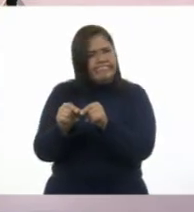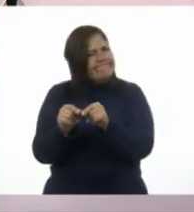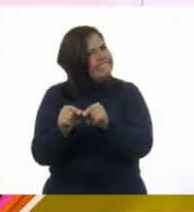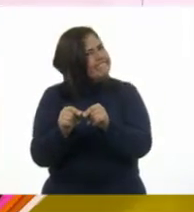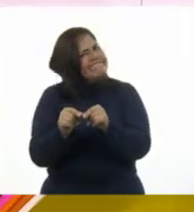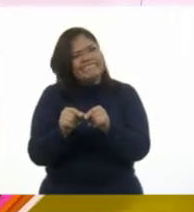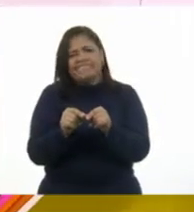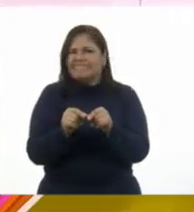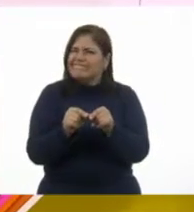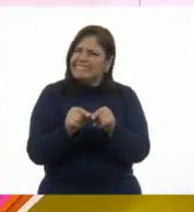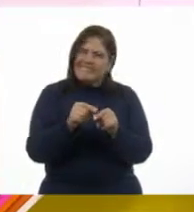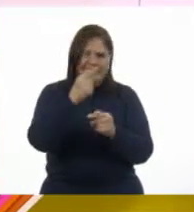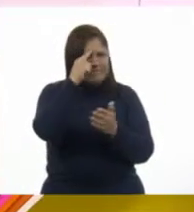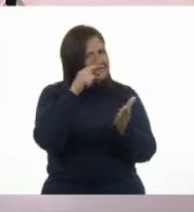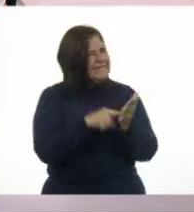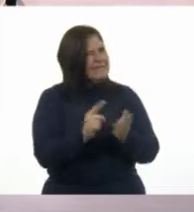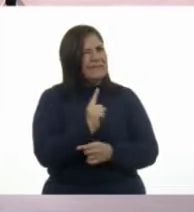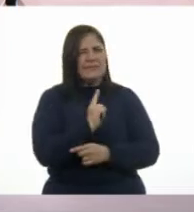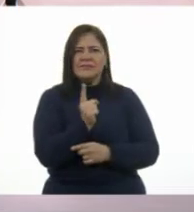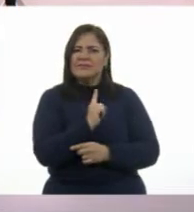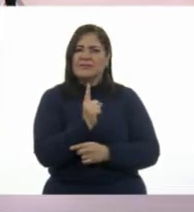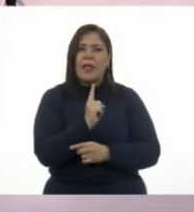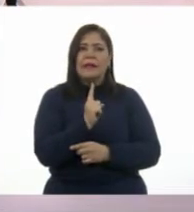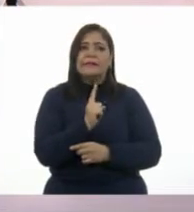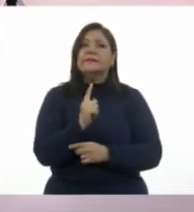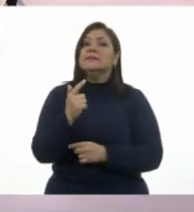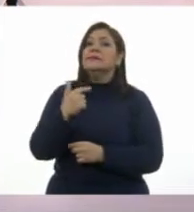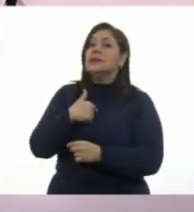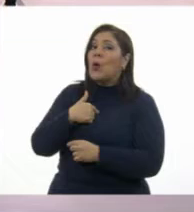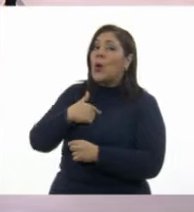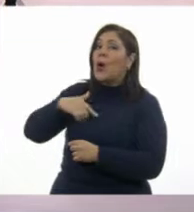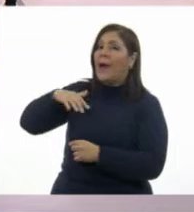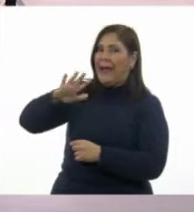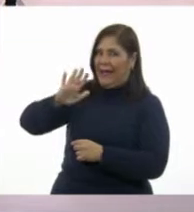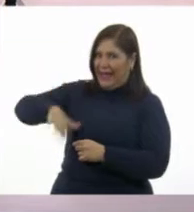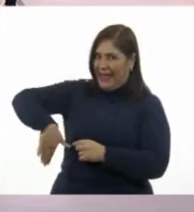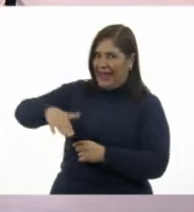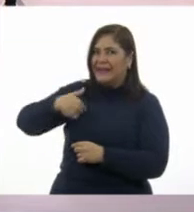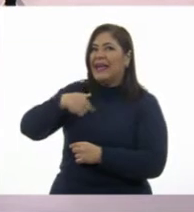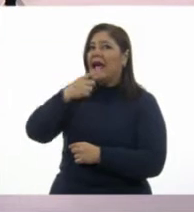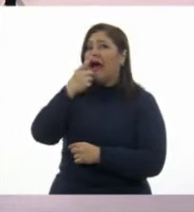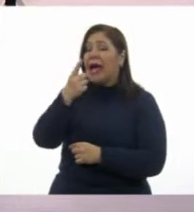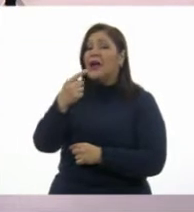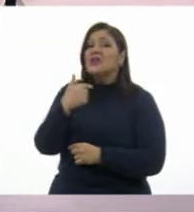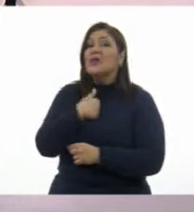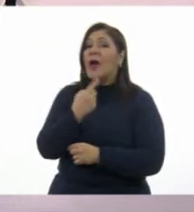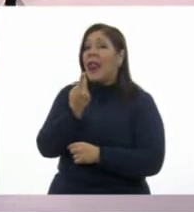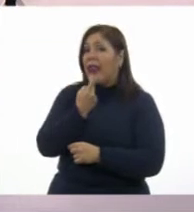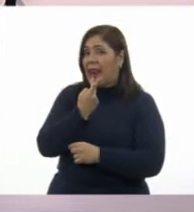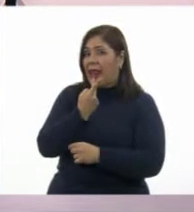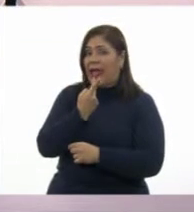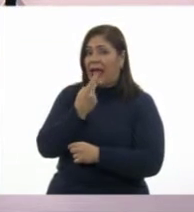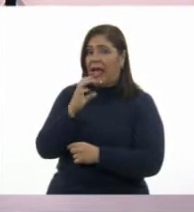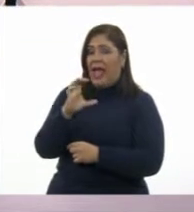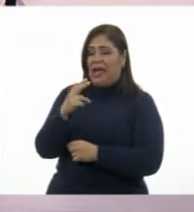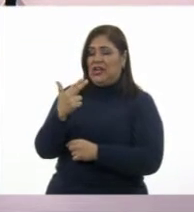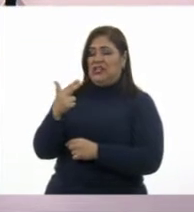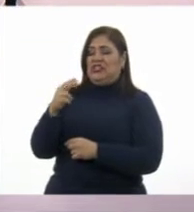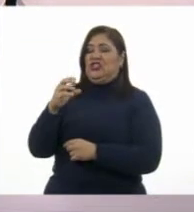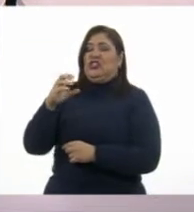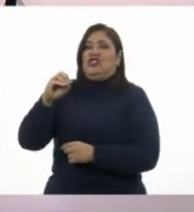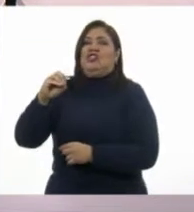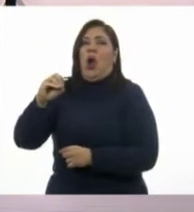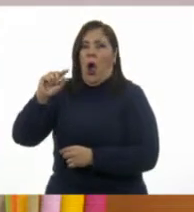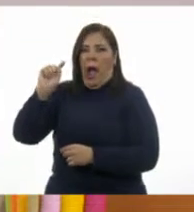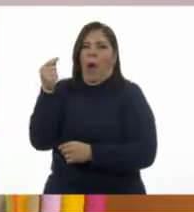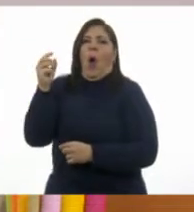No, creo que no, maestra. Te dije, hoy cuando me presenté, dije que yo hablo la lengua chol. ¿Qué